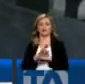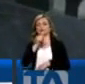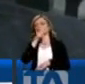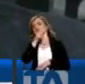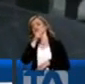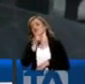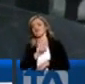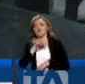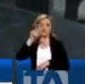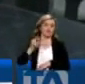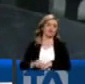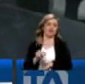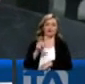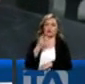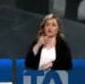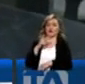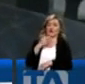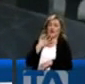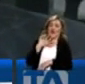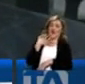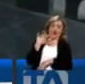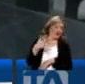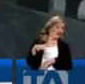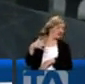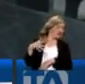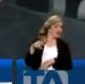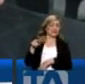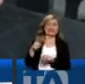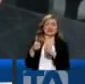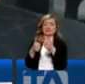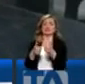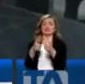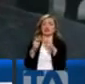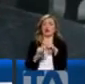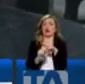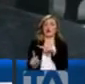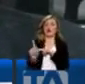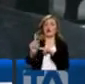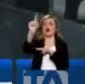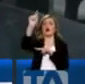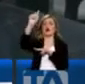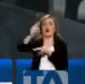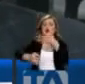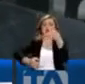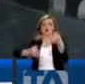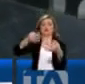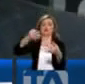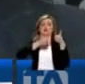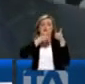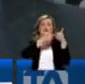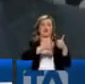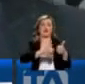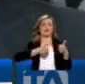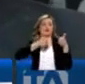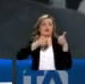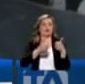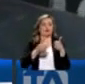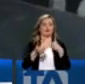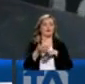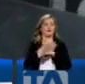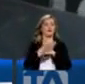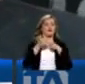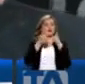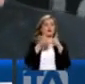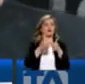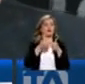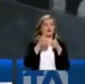soportar y ve con verdadero asco candidaturas de prófugos de la justicia, candidaturas o